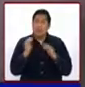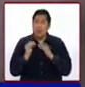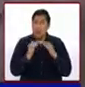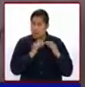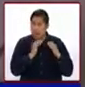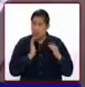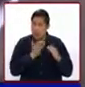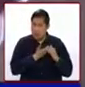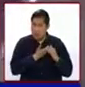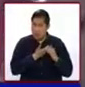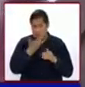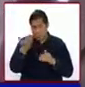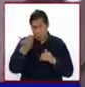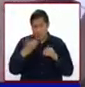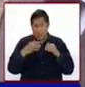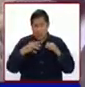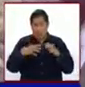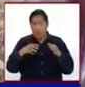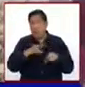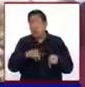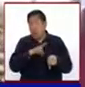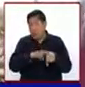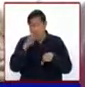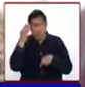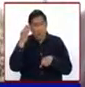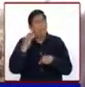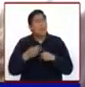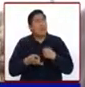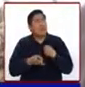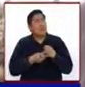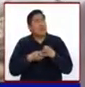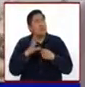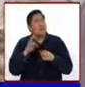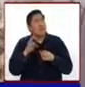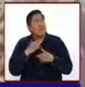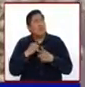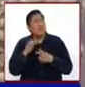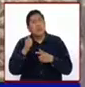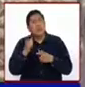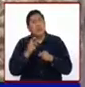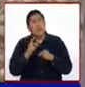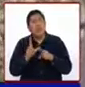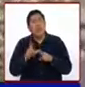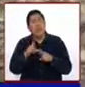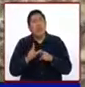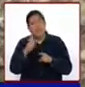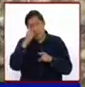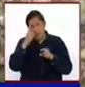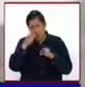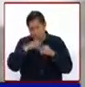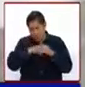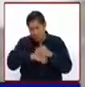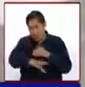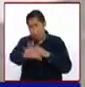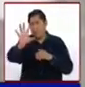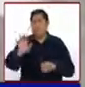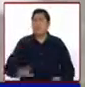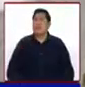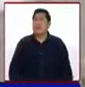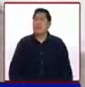cambio, en la ciudad, nuestro tanque, el que está en nuestro inodoro, acumula entre 7 y 10 litros de agua para una